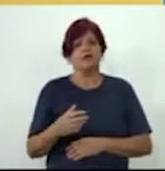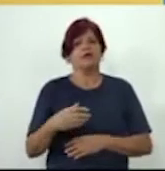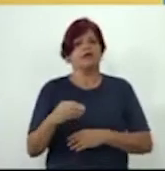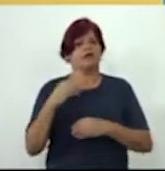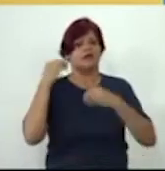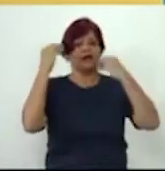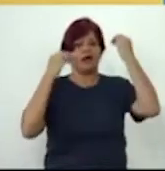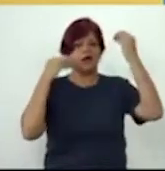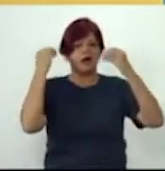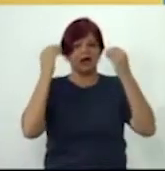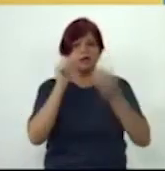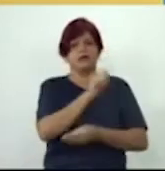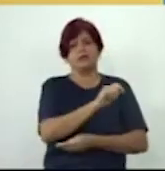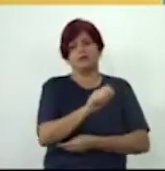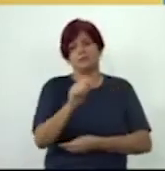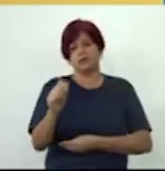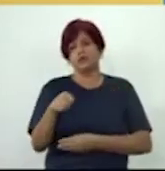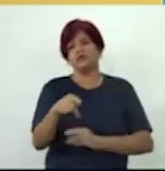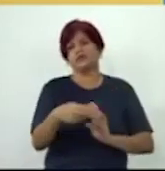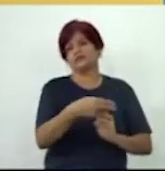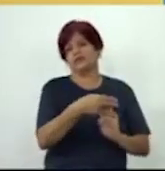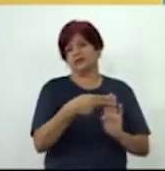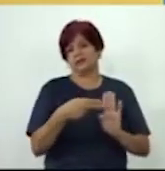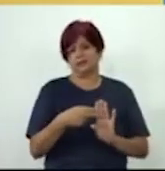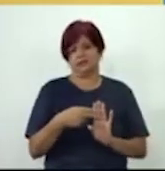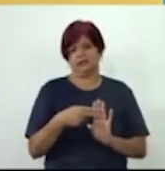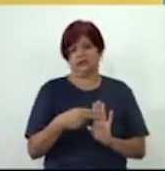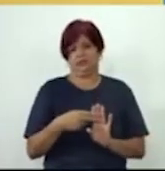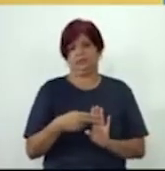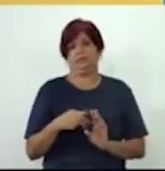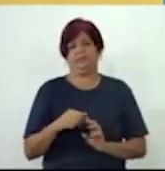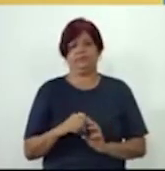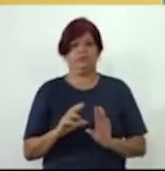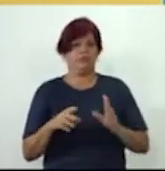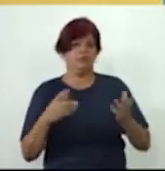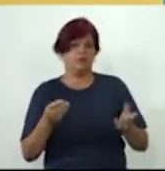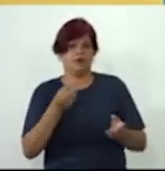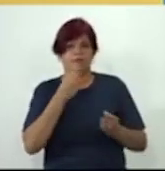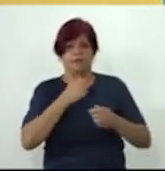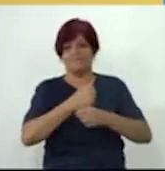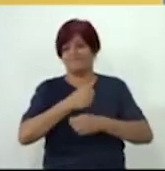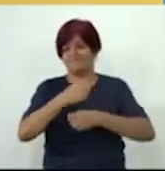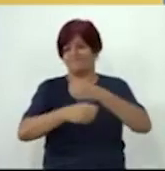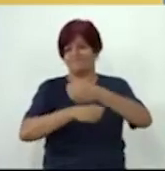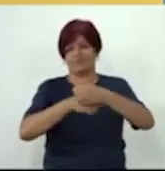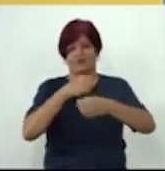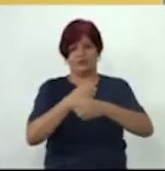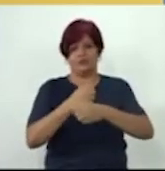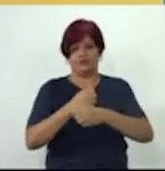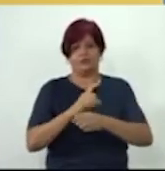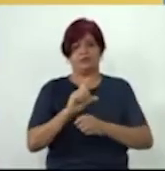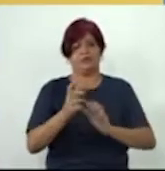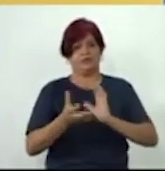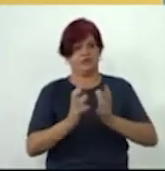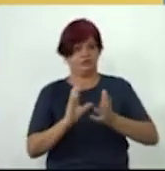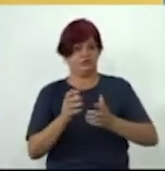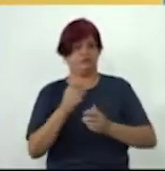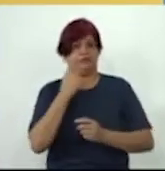análisis metodológico de la asignatura, el cual puede estructurarse de la siguiente